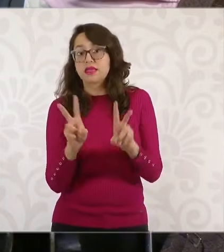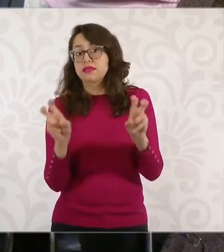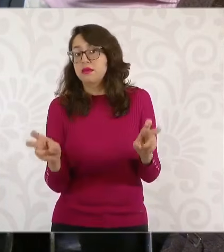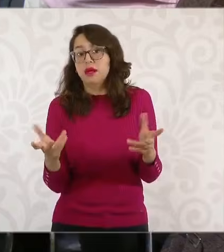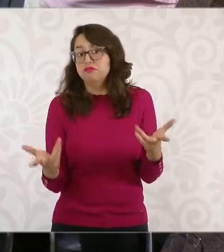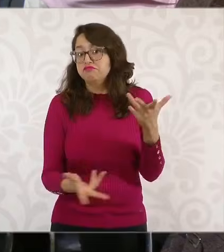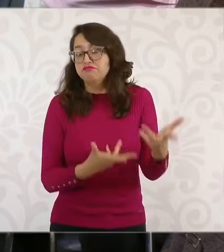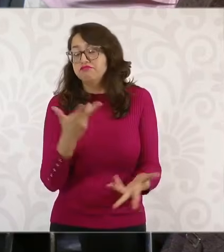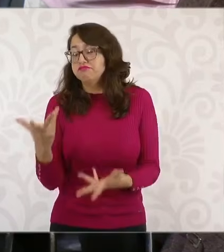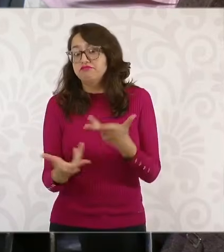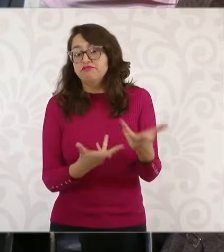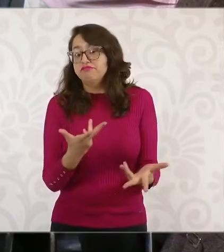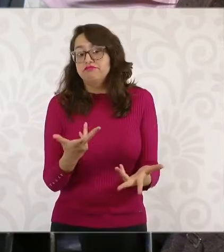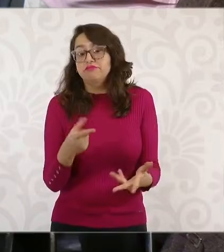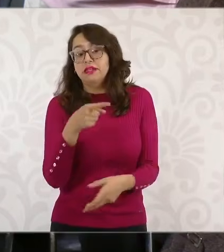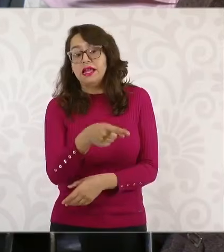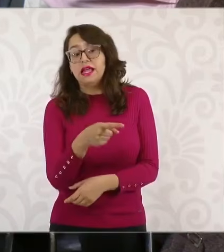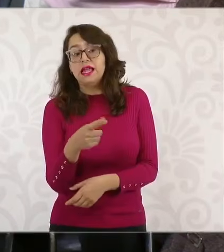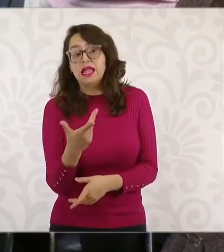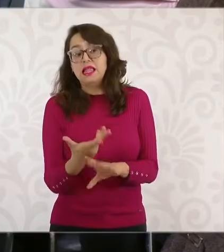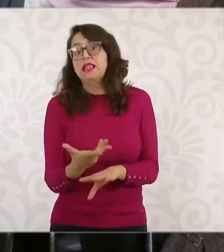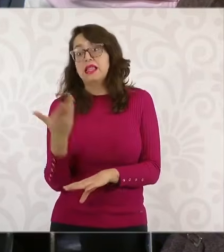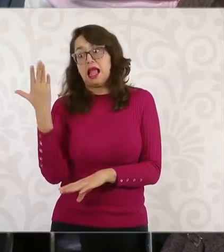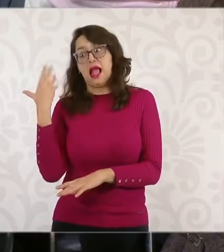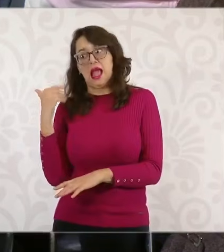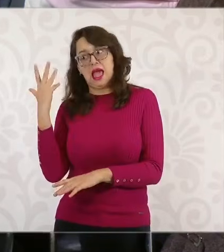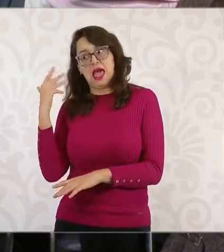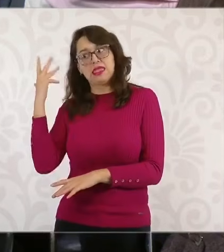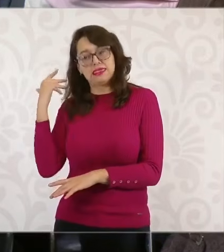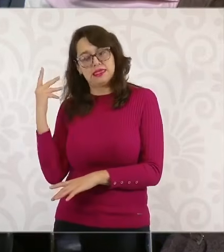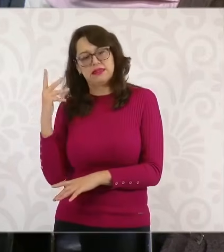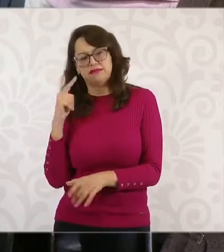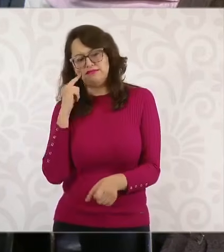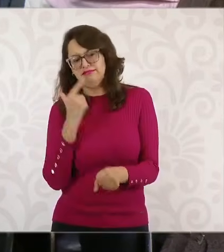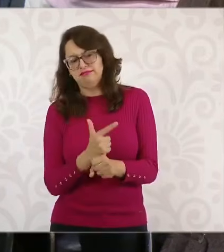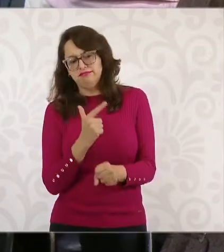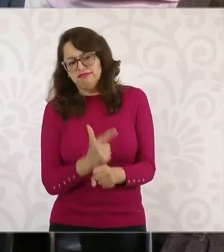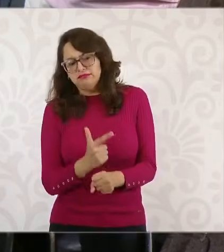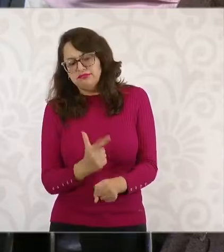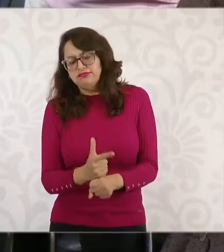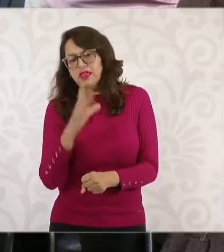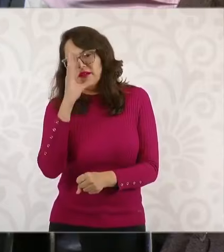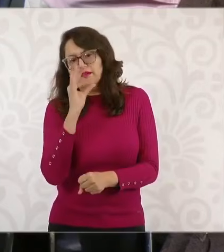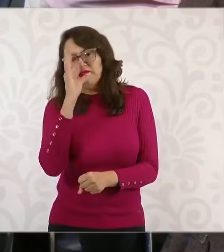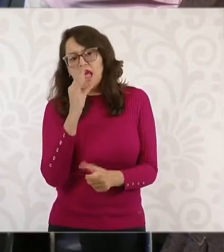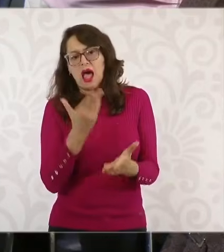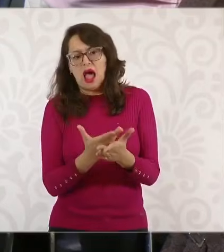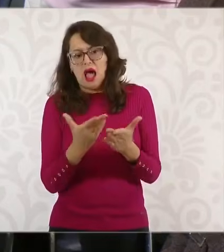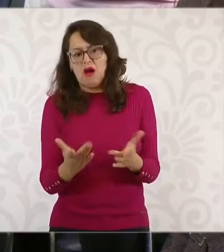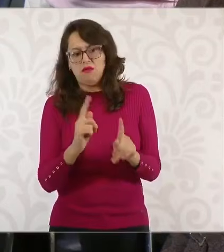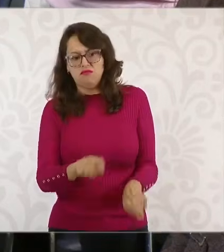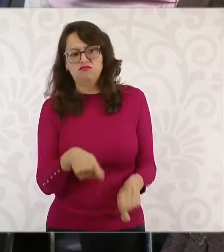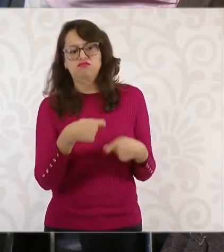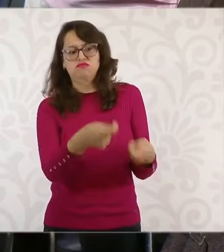evitar que el exfuncionario con observaciones de esta magnitud o funcionarios ocupen cargos